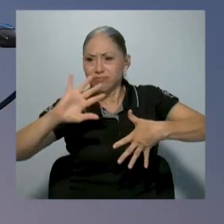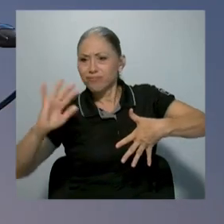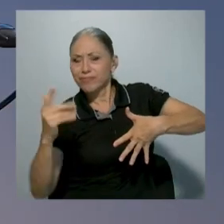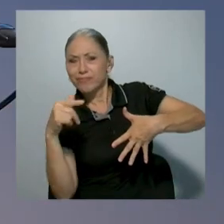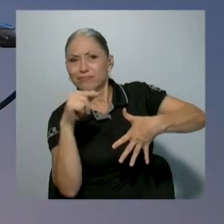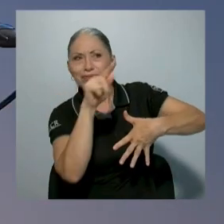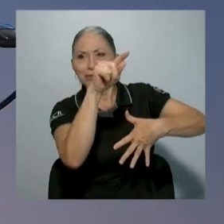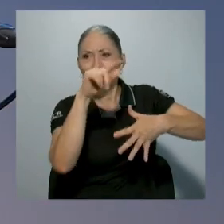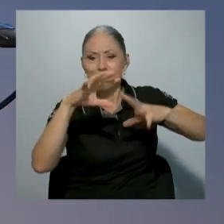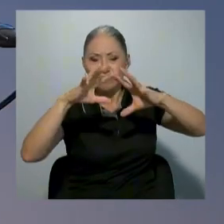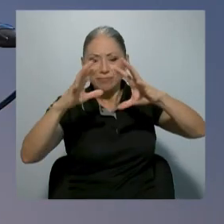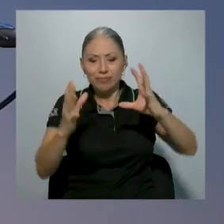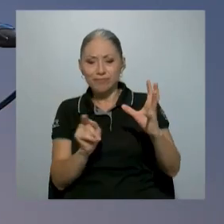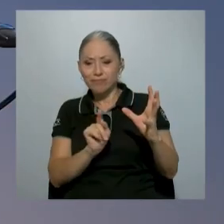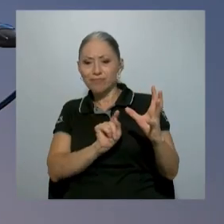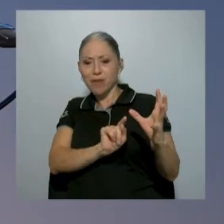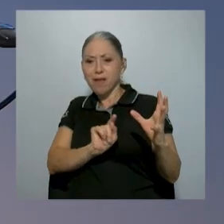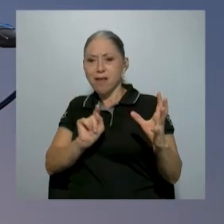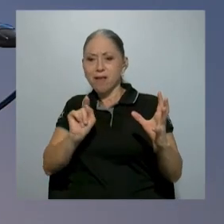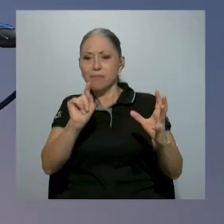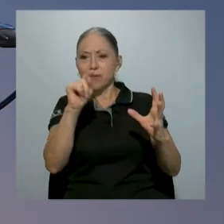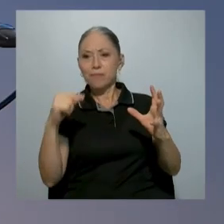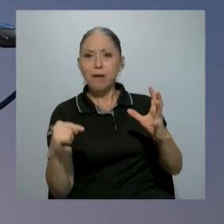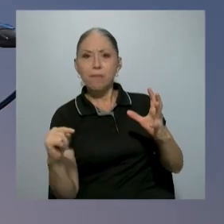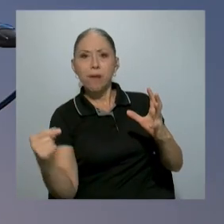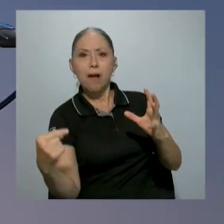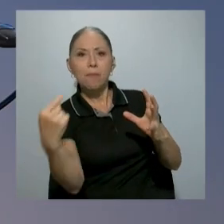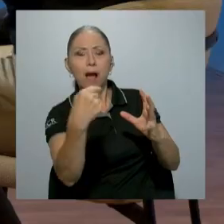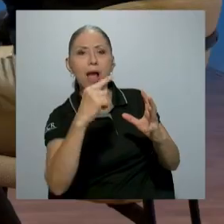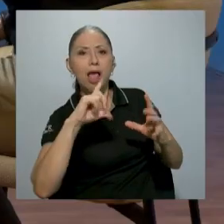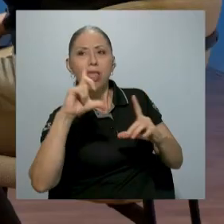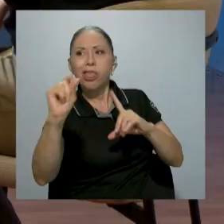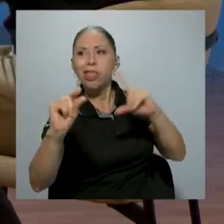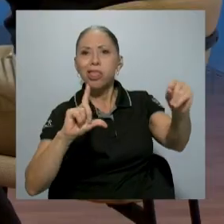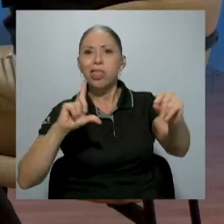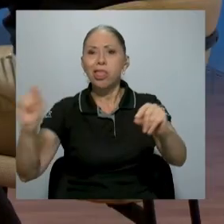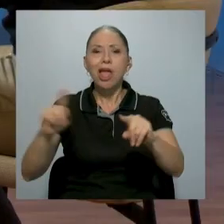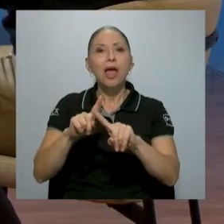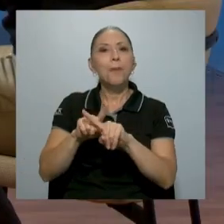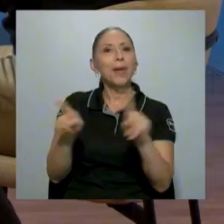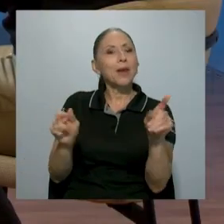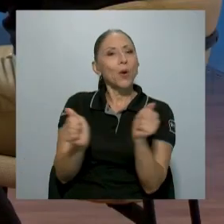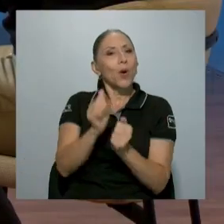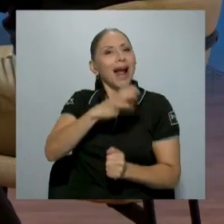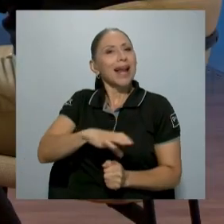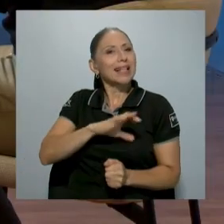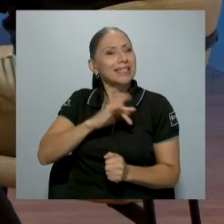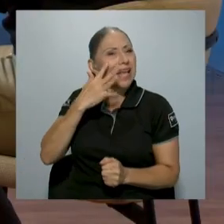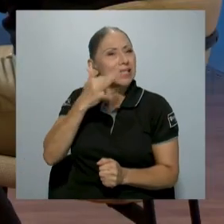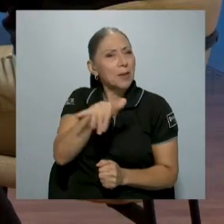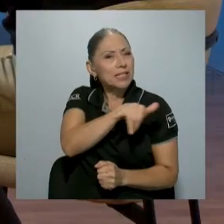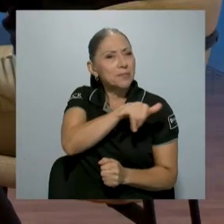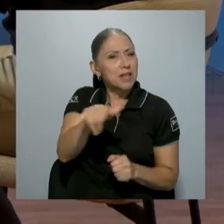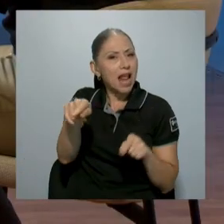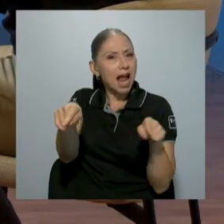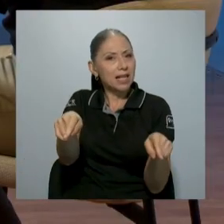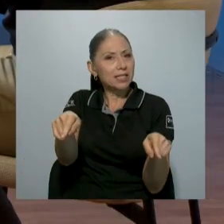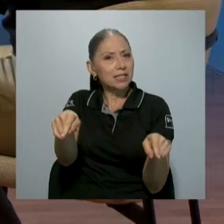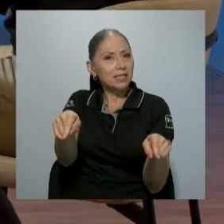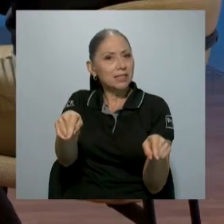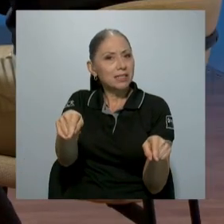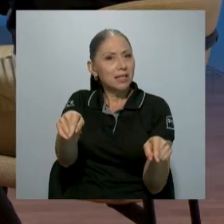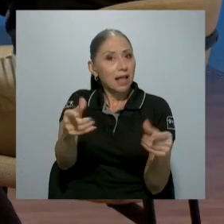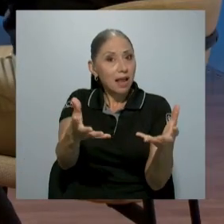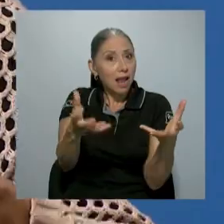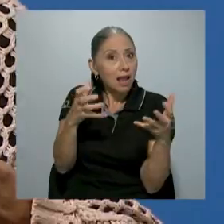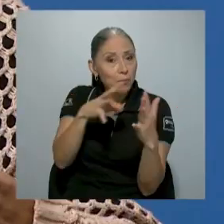con características bastante similares que podemos pues, analizarlas, porque el tema no es copiarla,